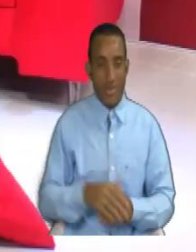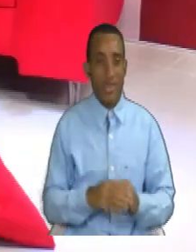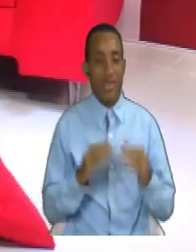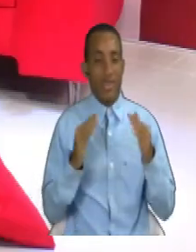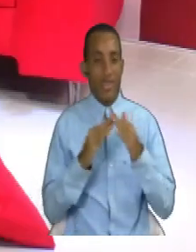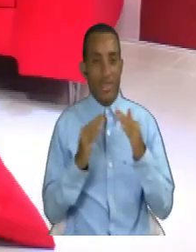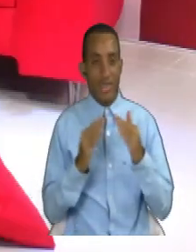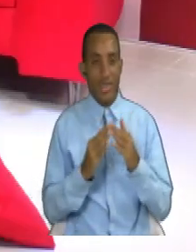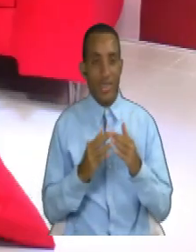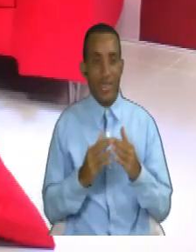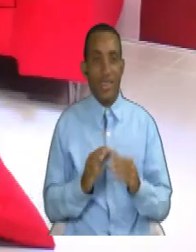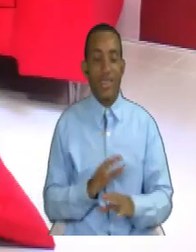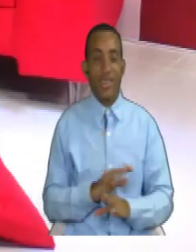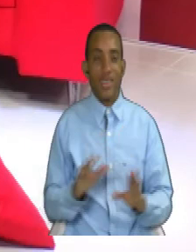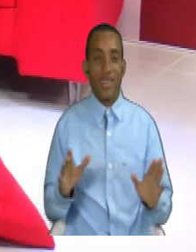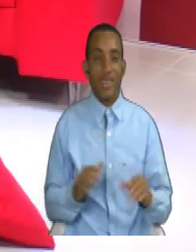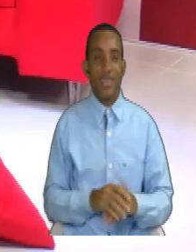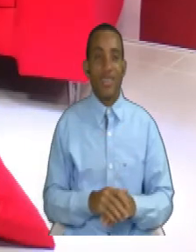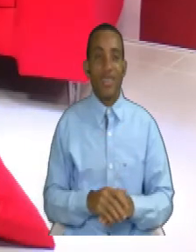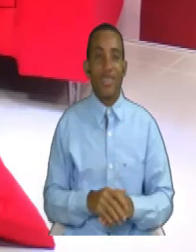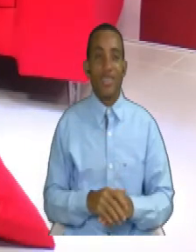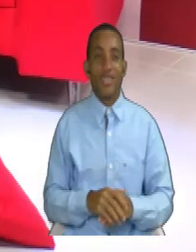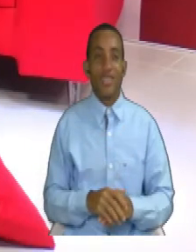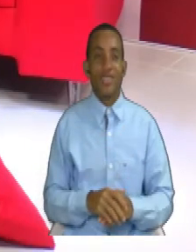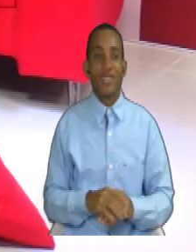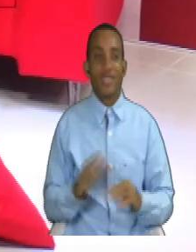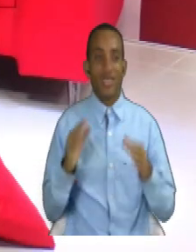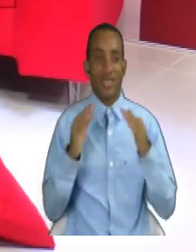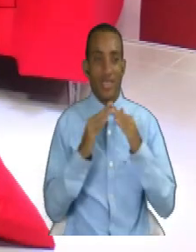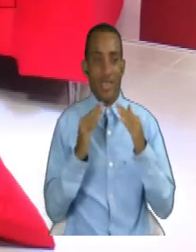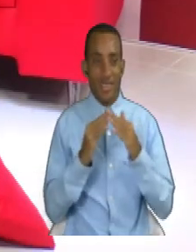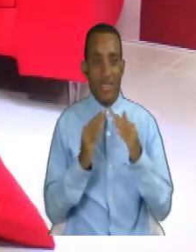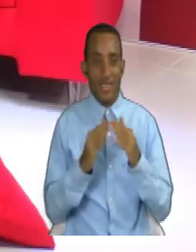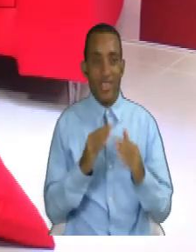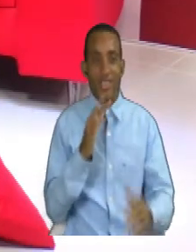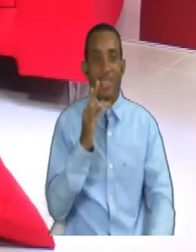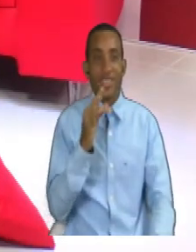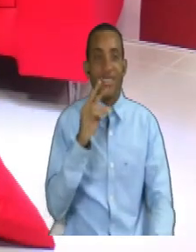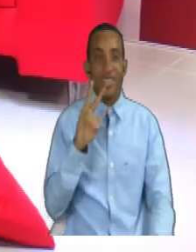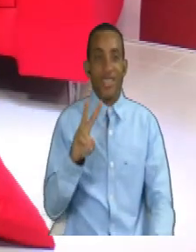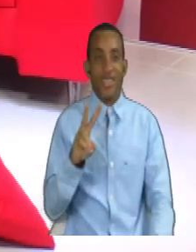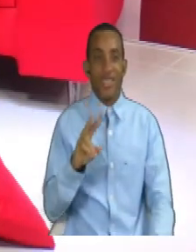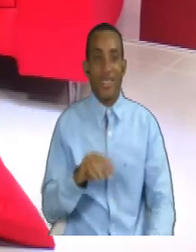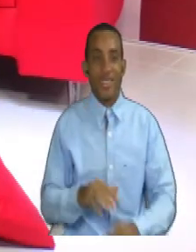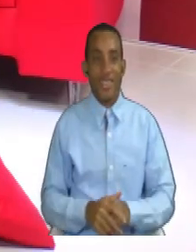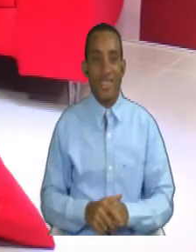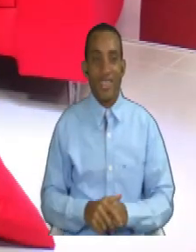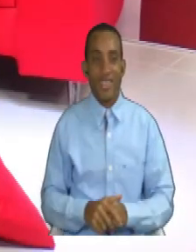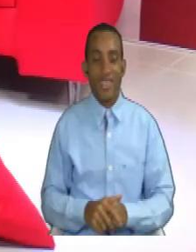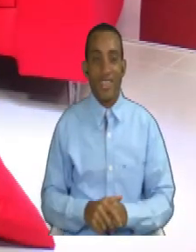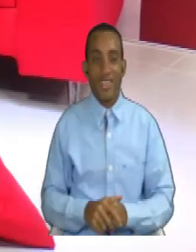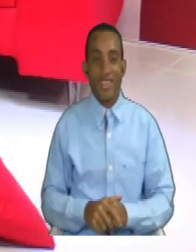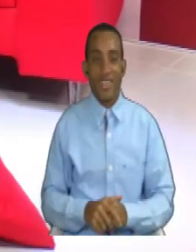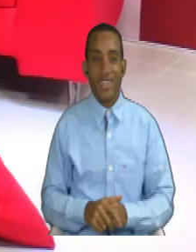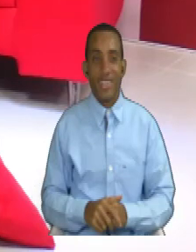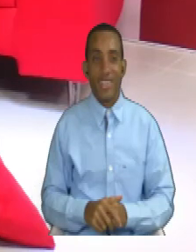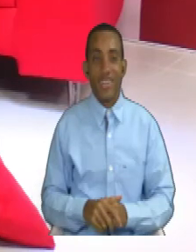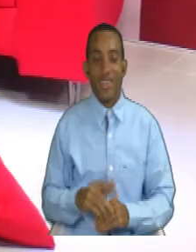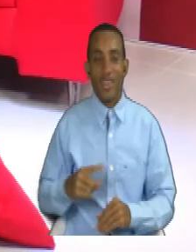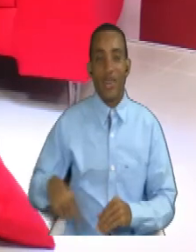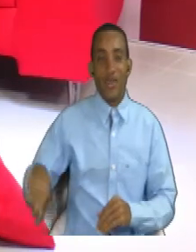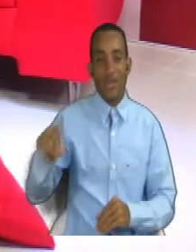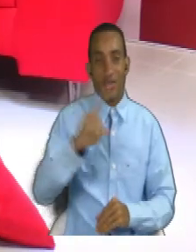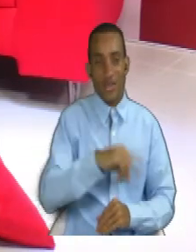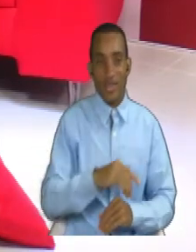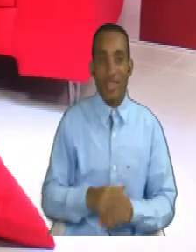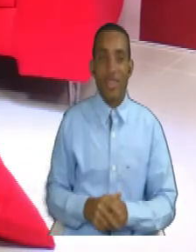abrimos la puerta así de primerazo. Claro, en casa claro, te claro. Ve. No, pues, y en casa, no, suena, no, más bien la saludamos a ustedes, claro. Y era la